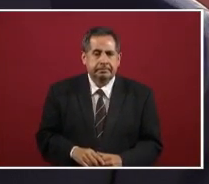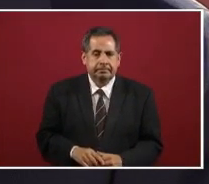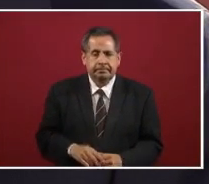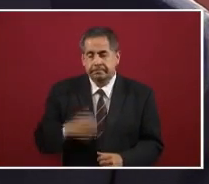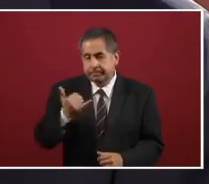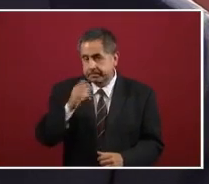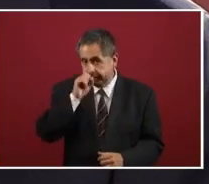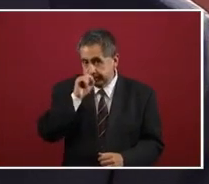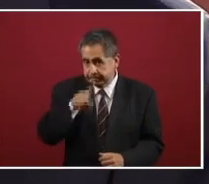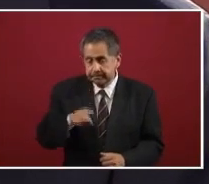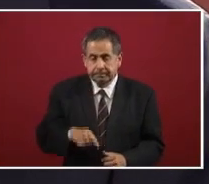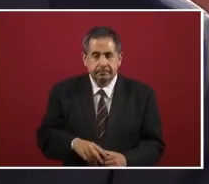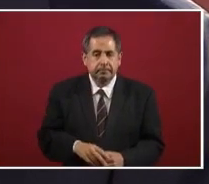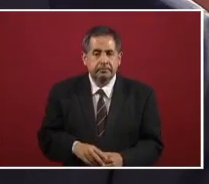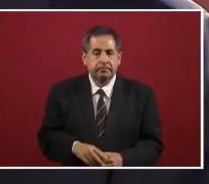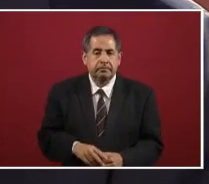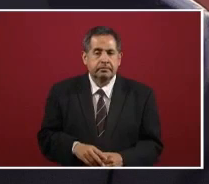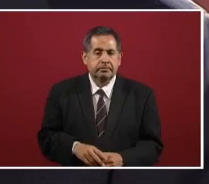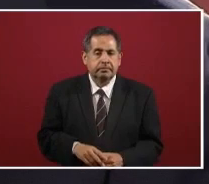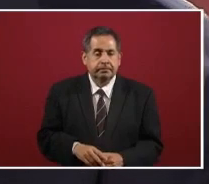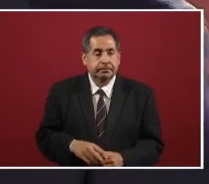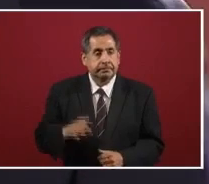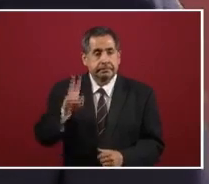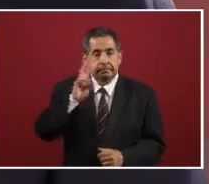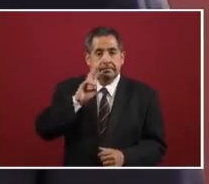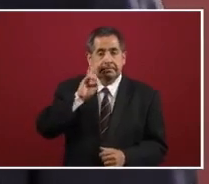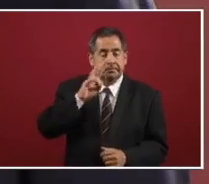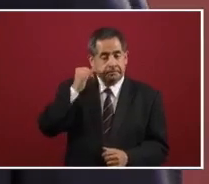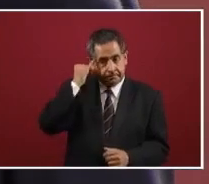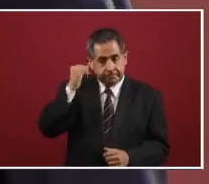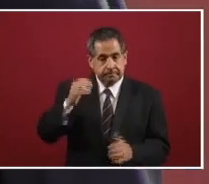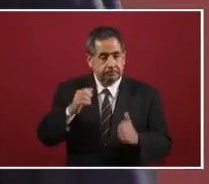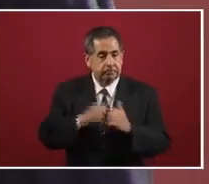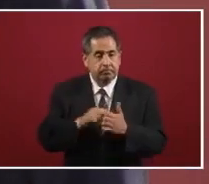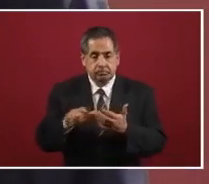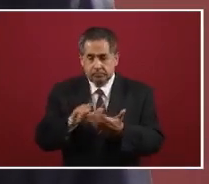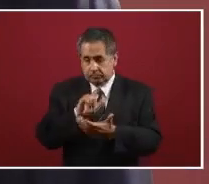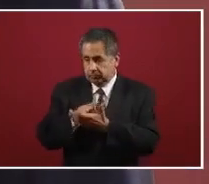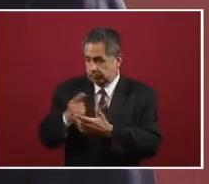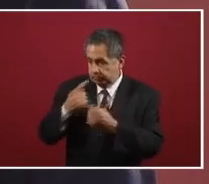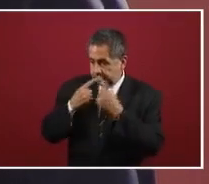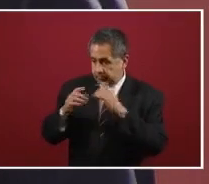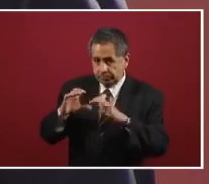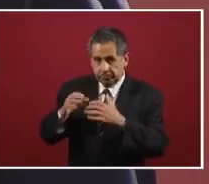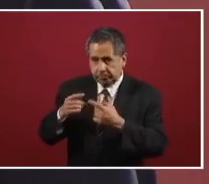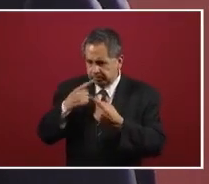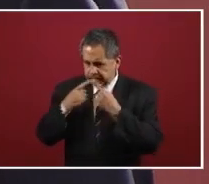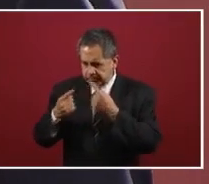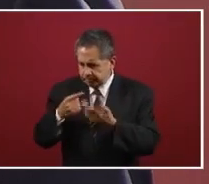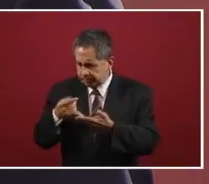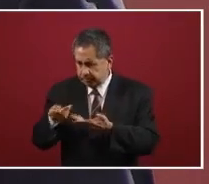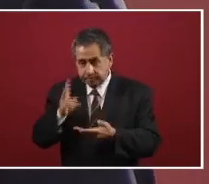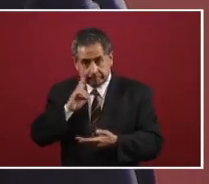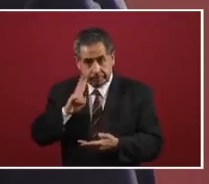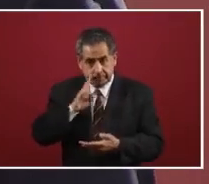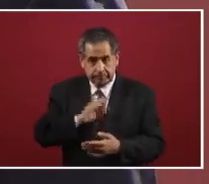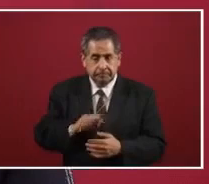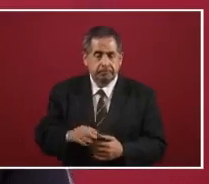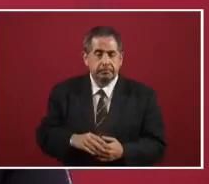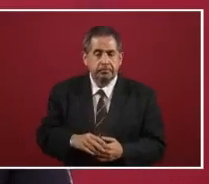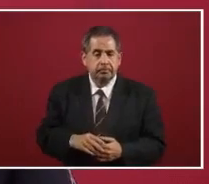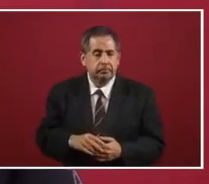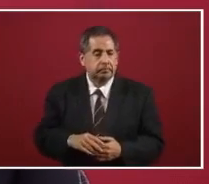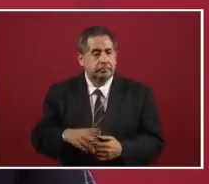Y se está procurando con la legislación de que no se